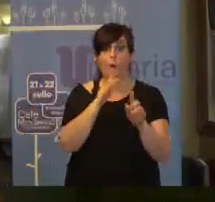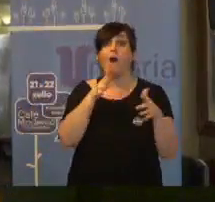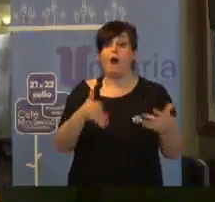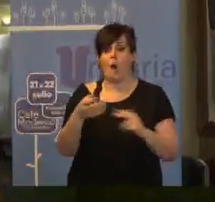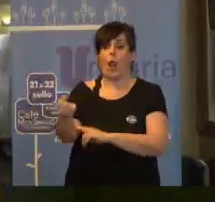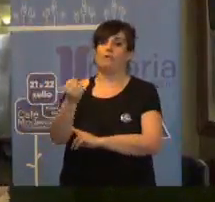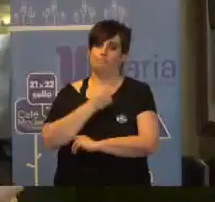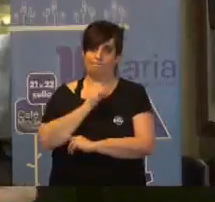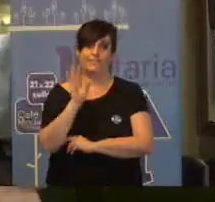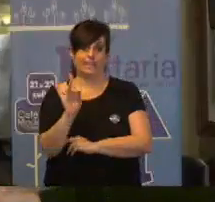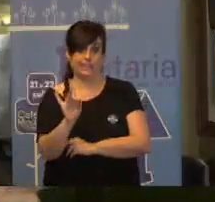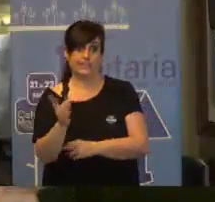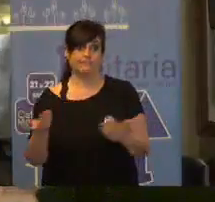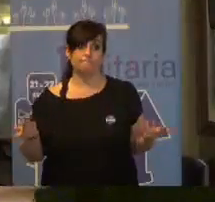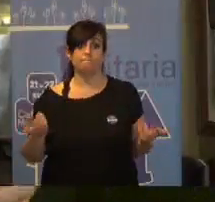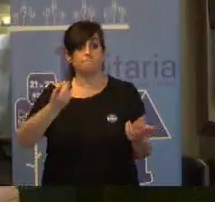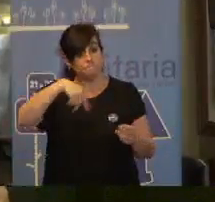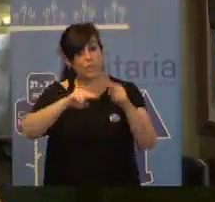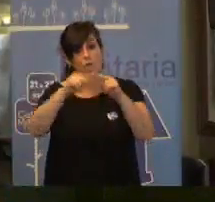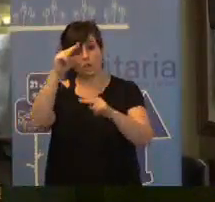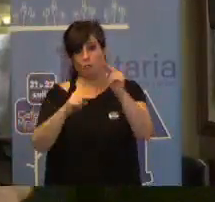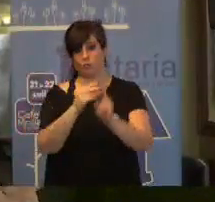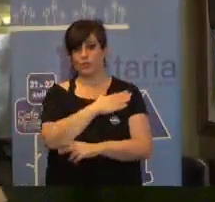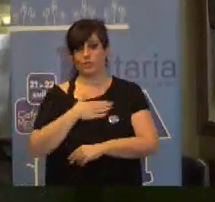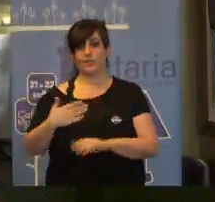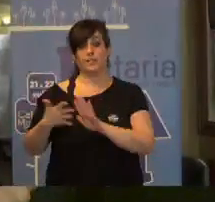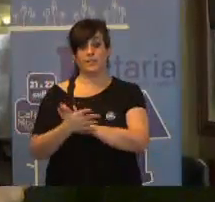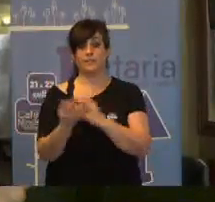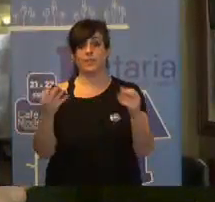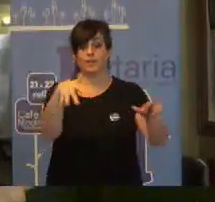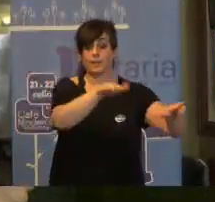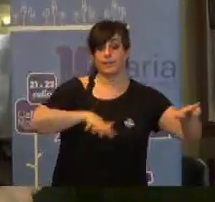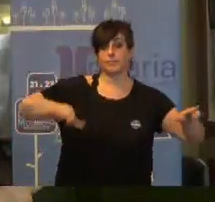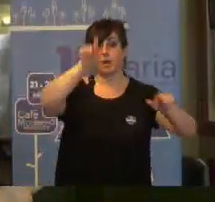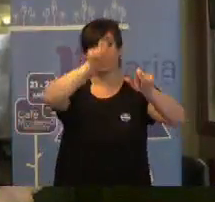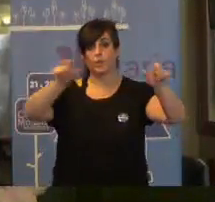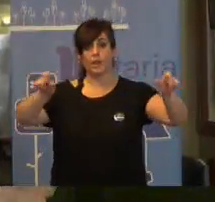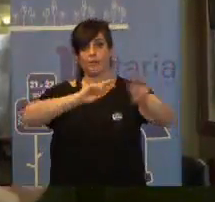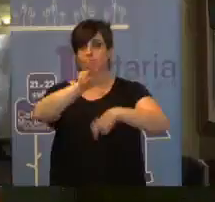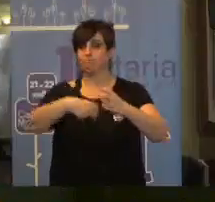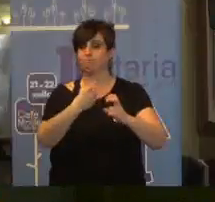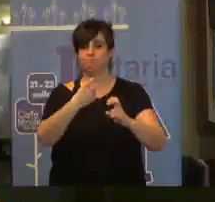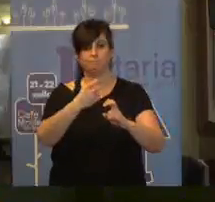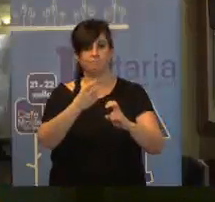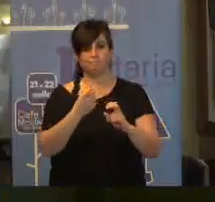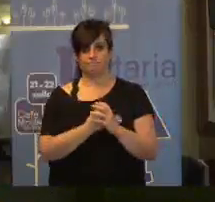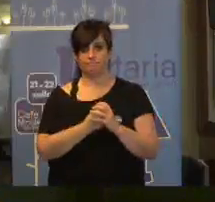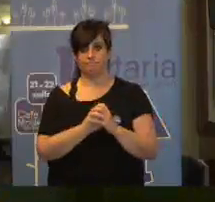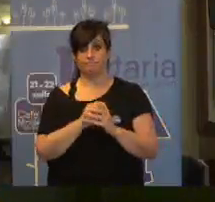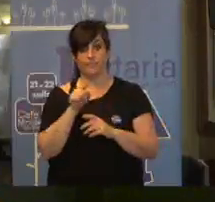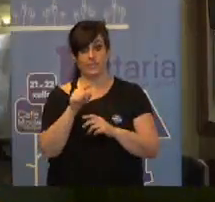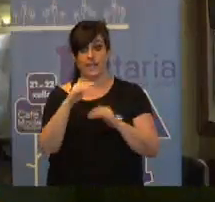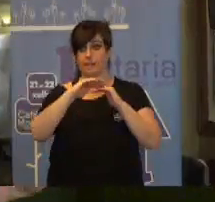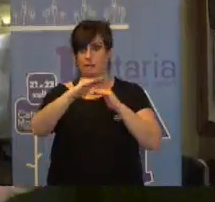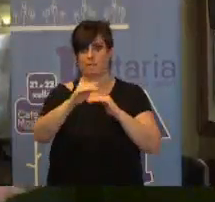apoye. Eso que queremos construir, é dicir, queremos refundar o espacio ciudadano do 2015, e aí En Marea é un